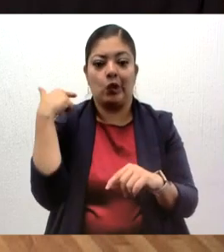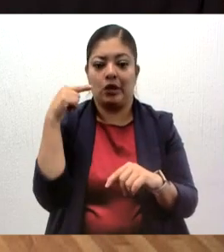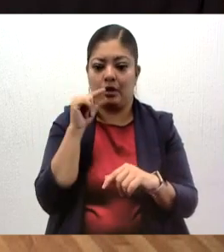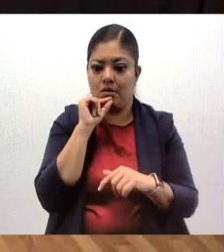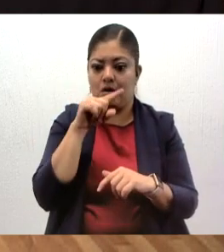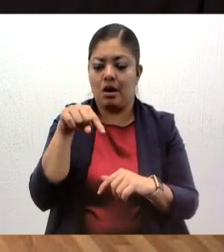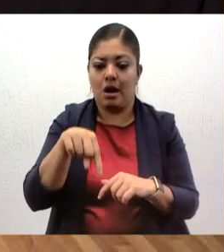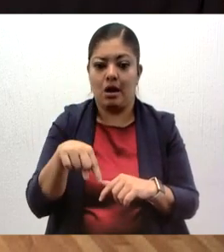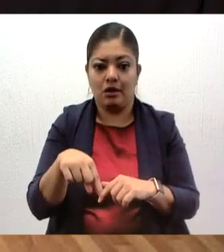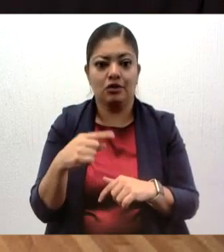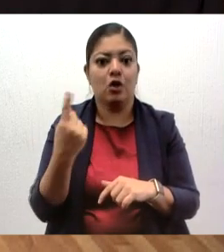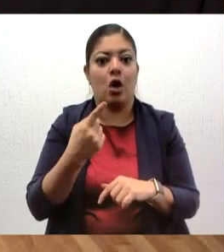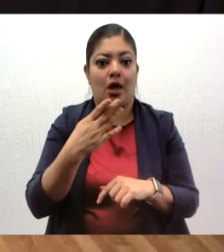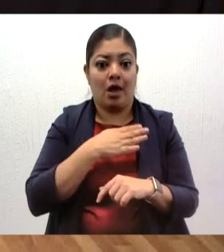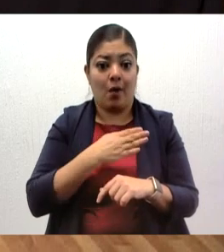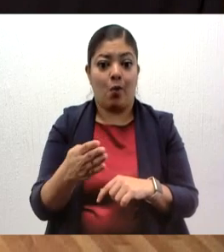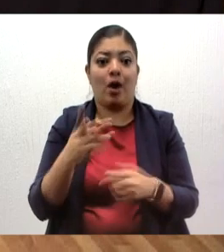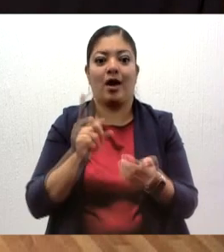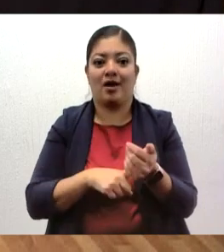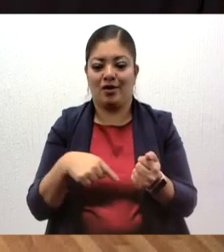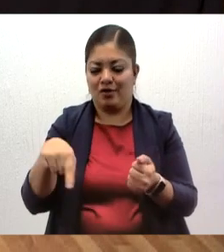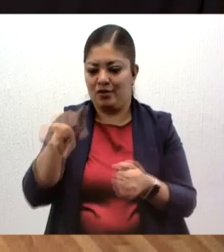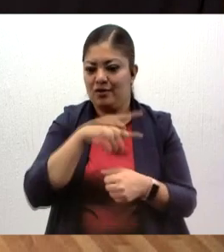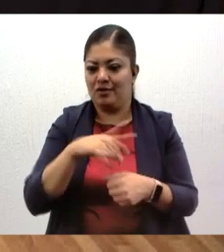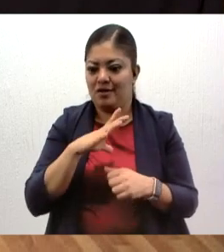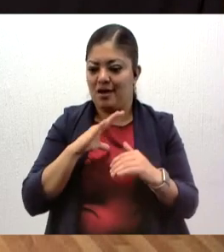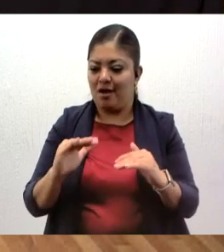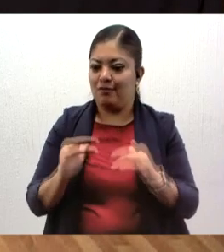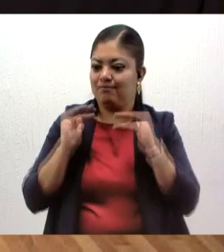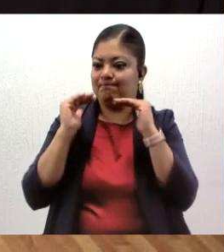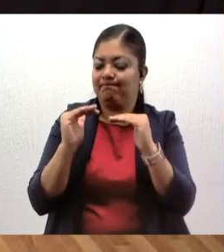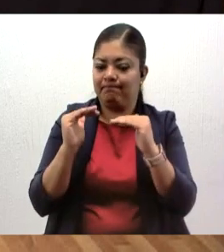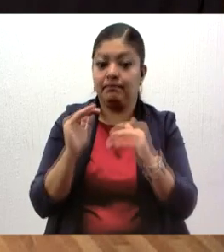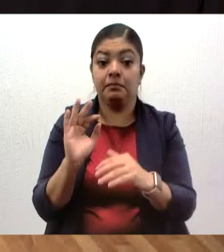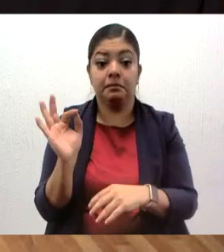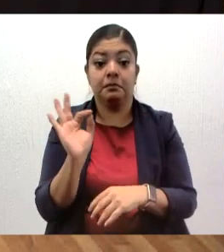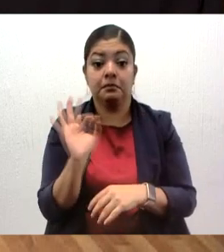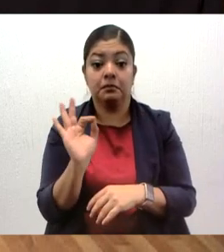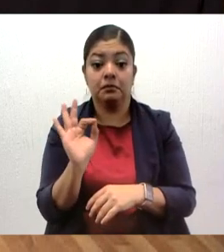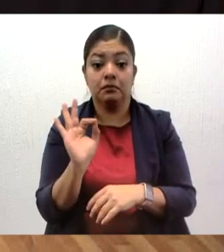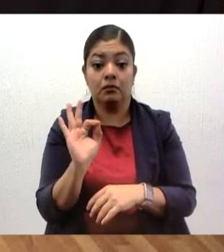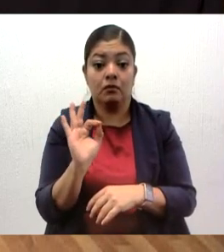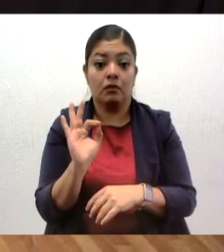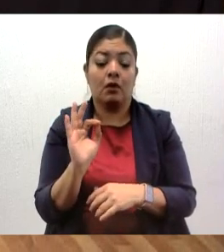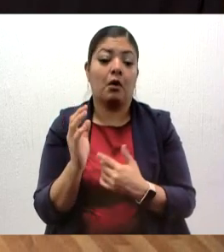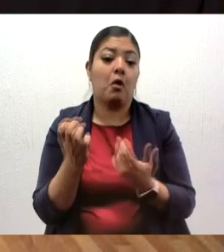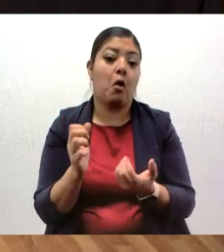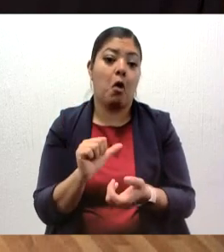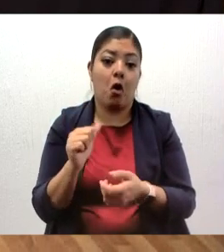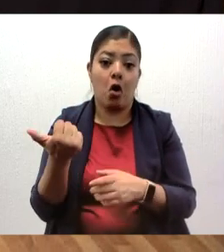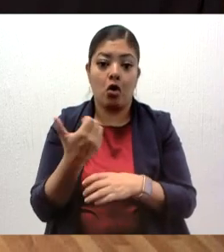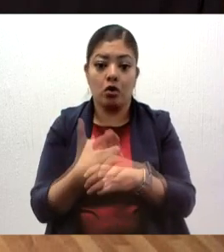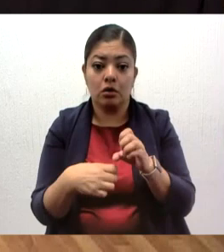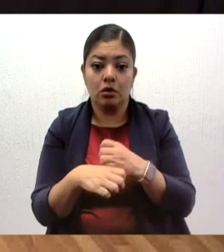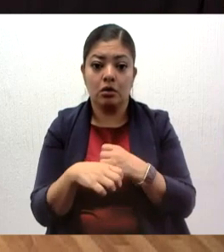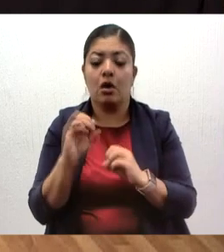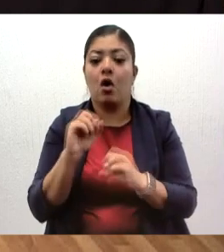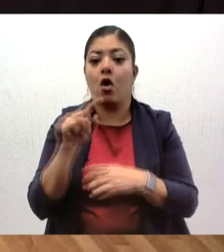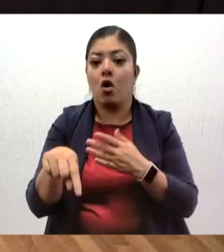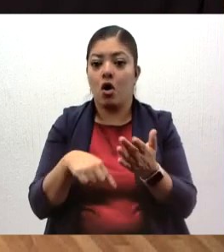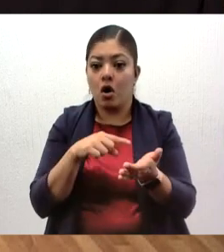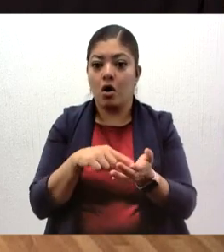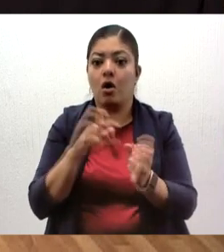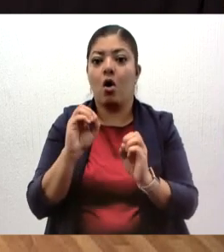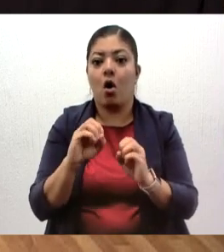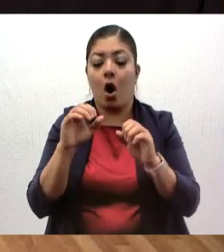tiene este congreso estatura si en otros eh hechos si en otros espacios o en otros auditorios se